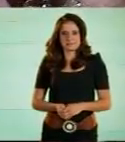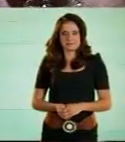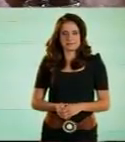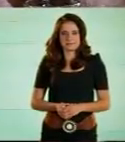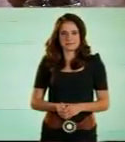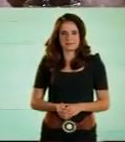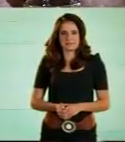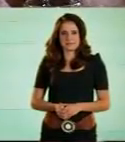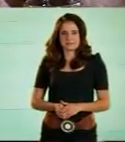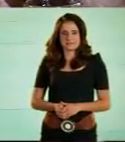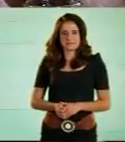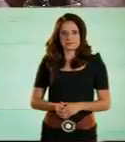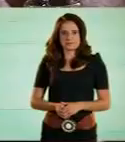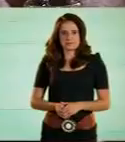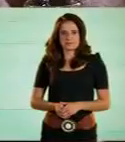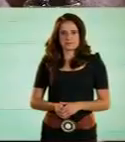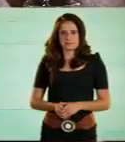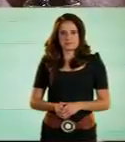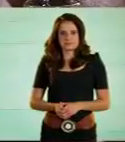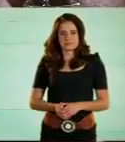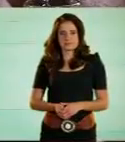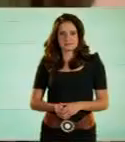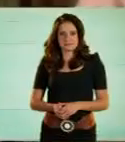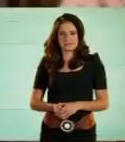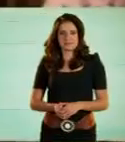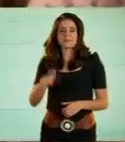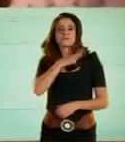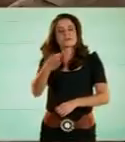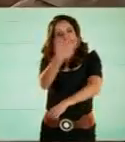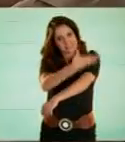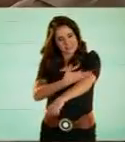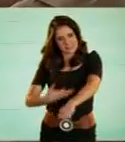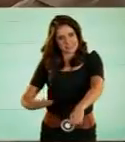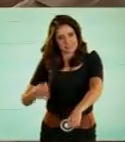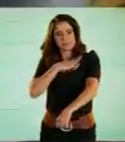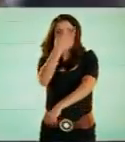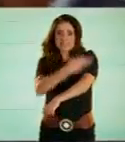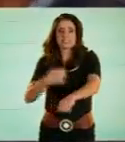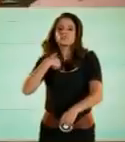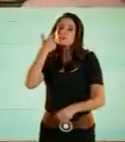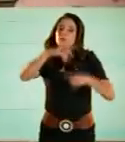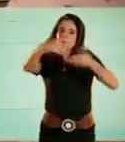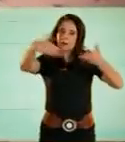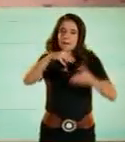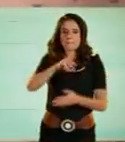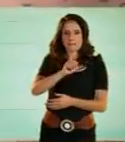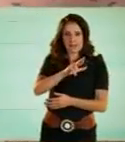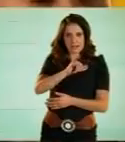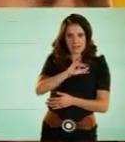Buenas tardes. Buenas tardes. Les quiero presentar a Mario y a